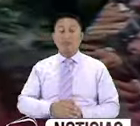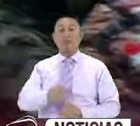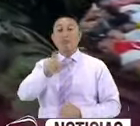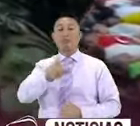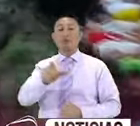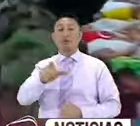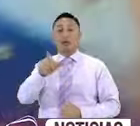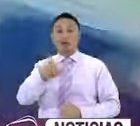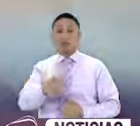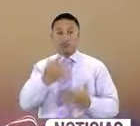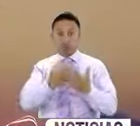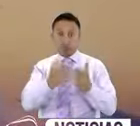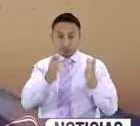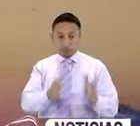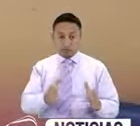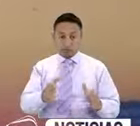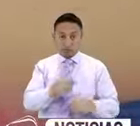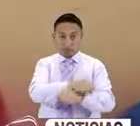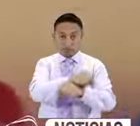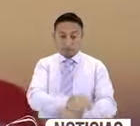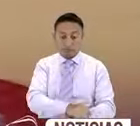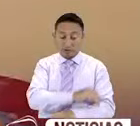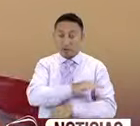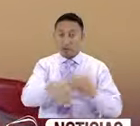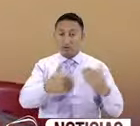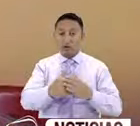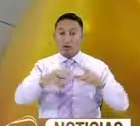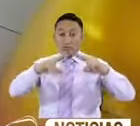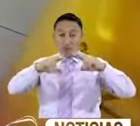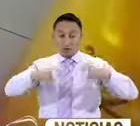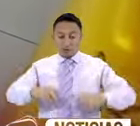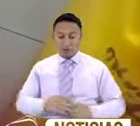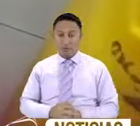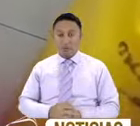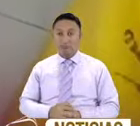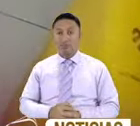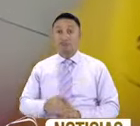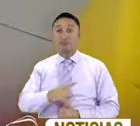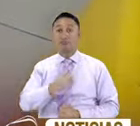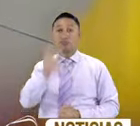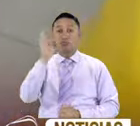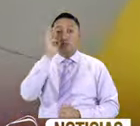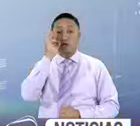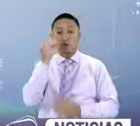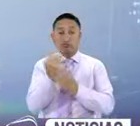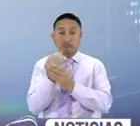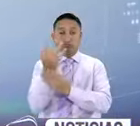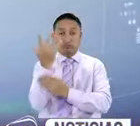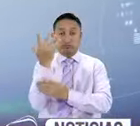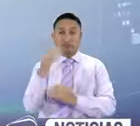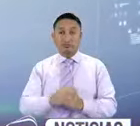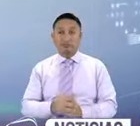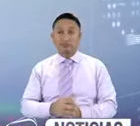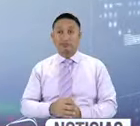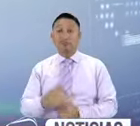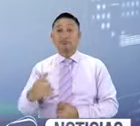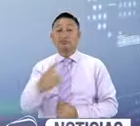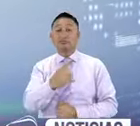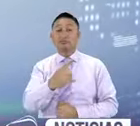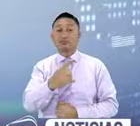y registraron todo el lugar donde encontraron plantas de marihuana, destruyeron un altar a la